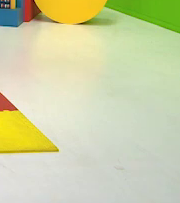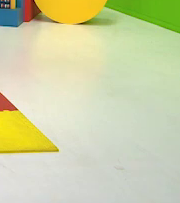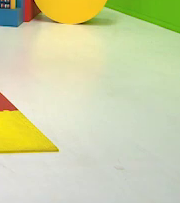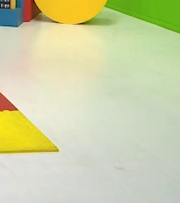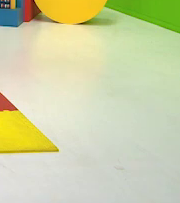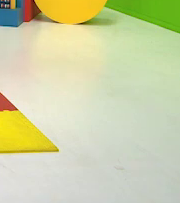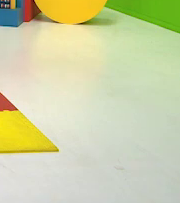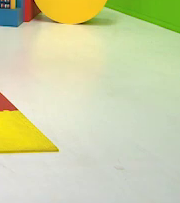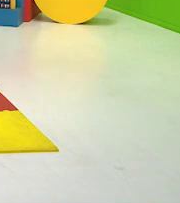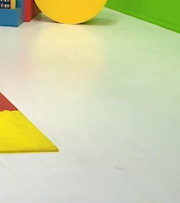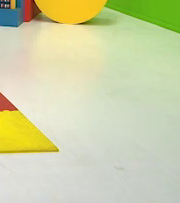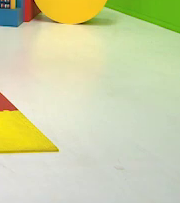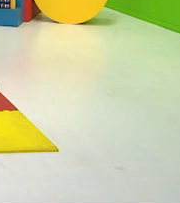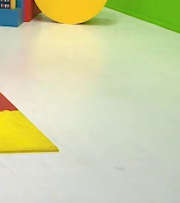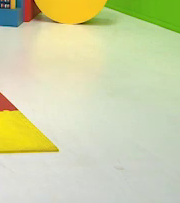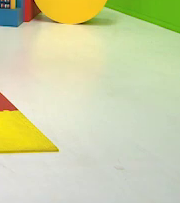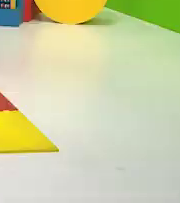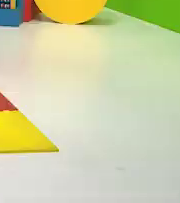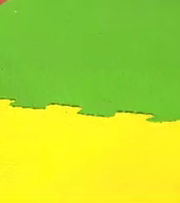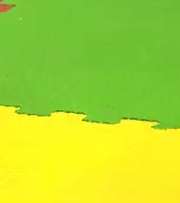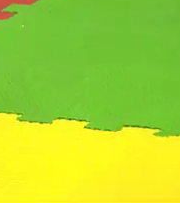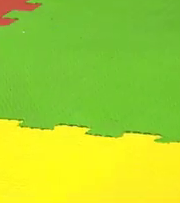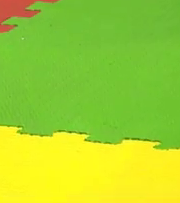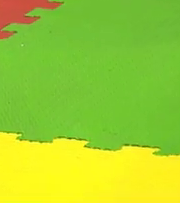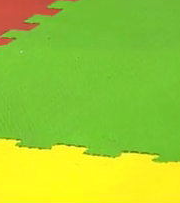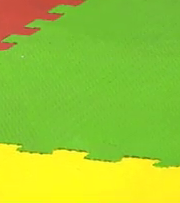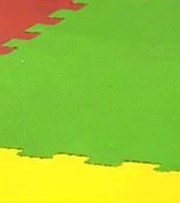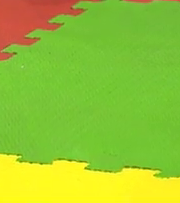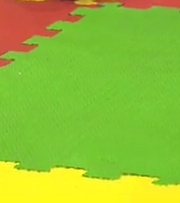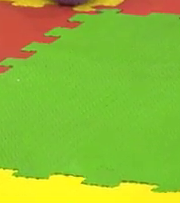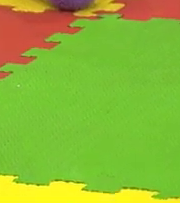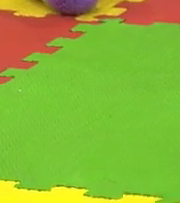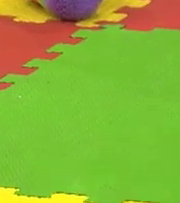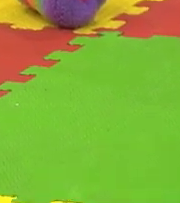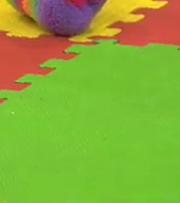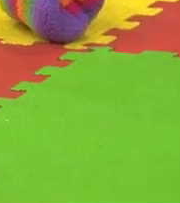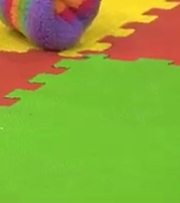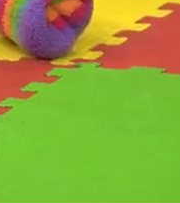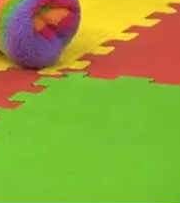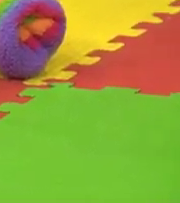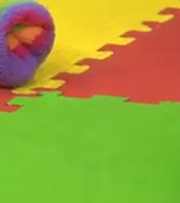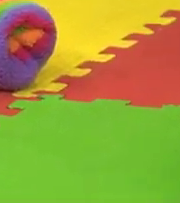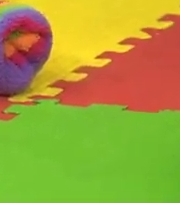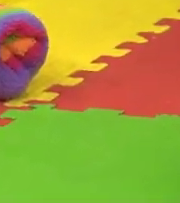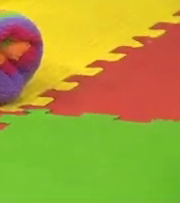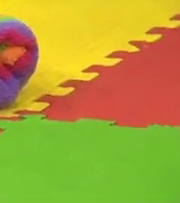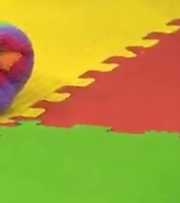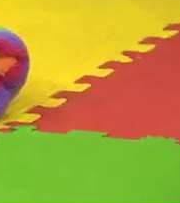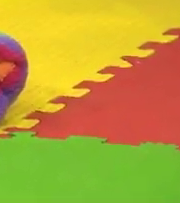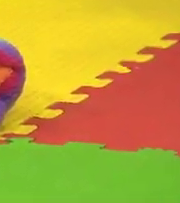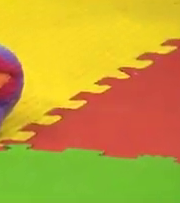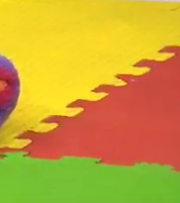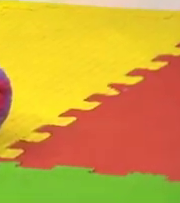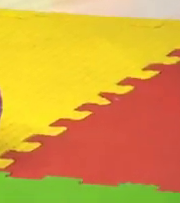dentro dentro dentro me enveneno